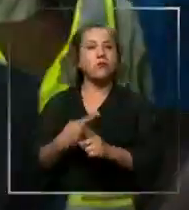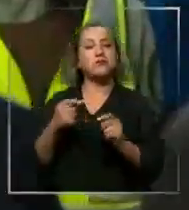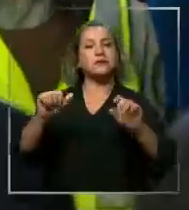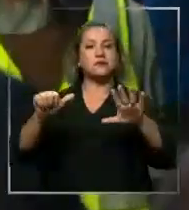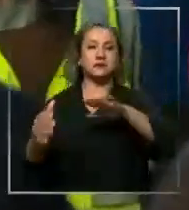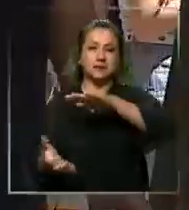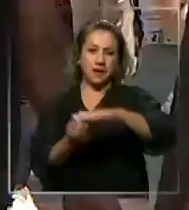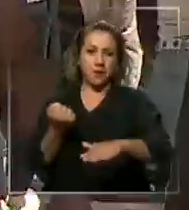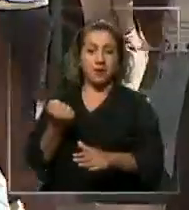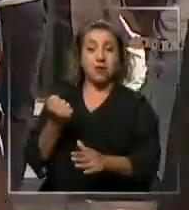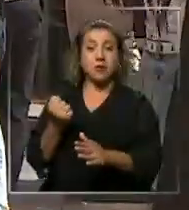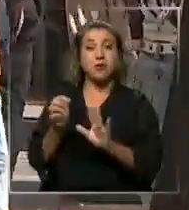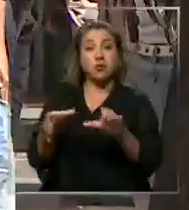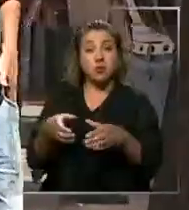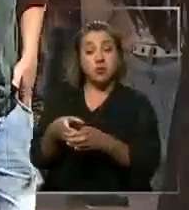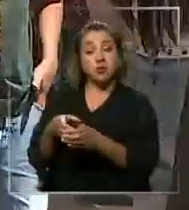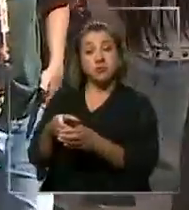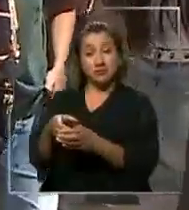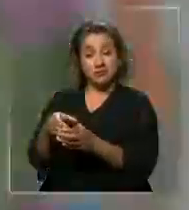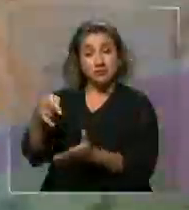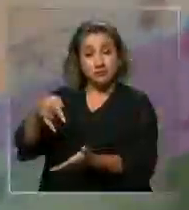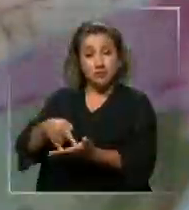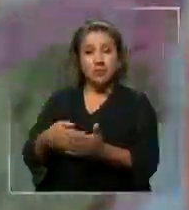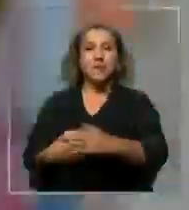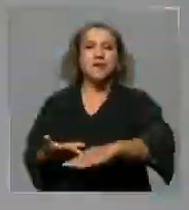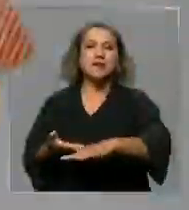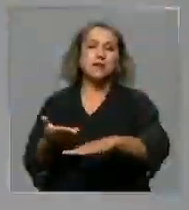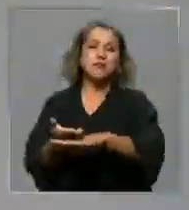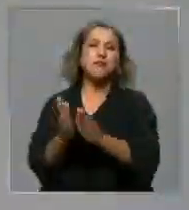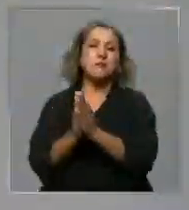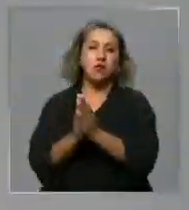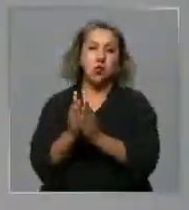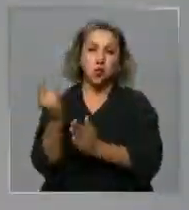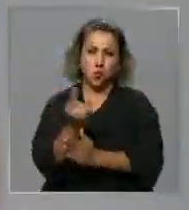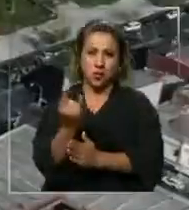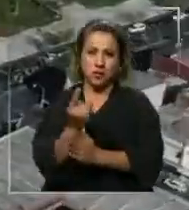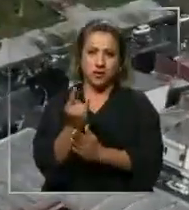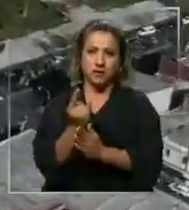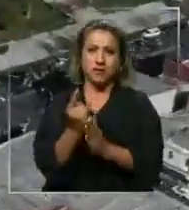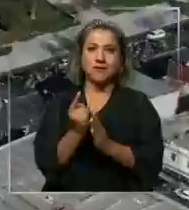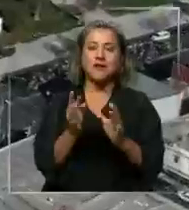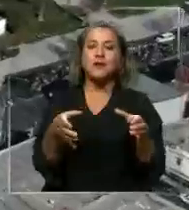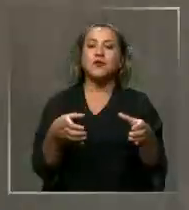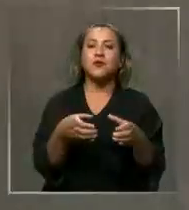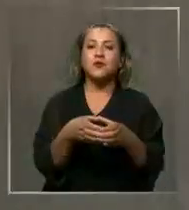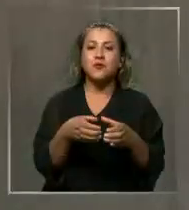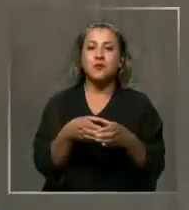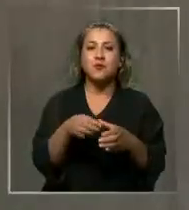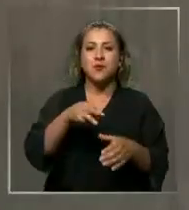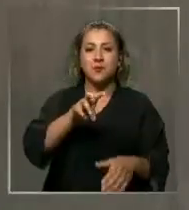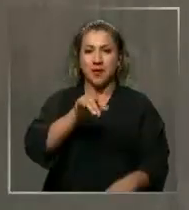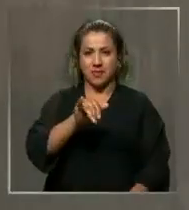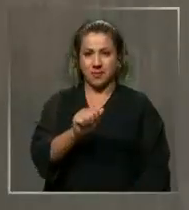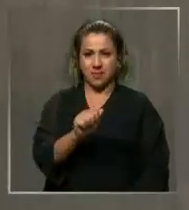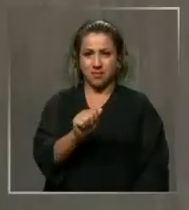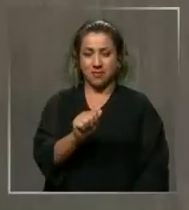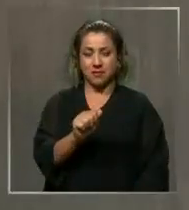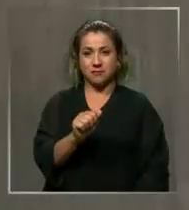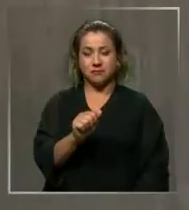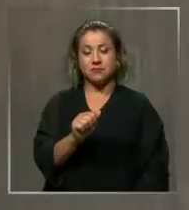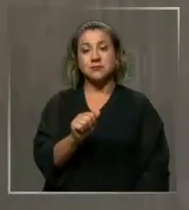los parlamentarios que lo solicitan aseguran que es urgente para la clase media este proyecto